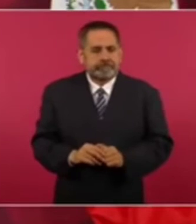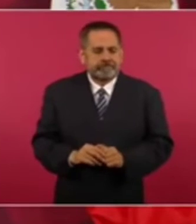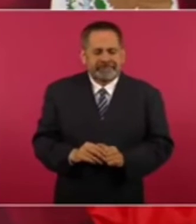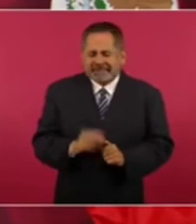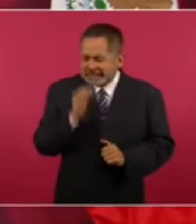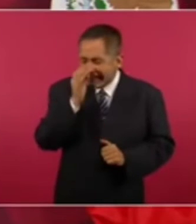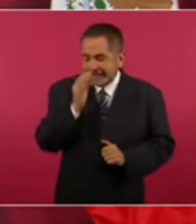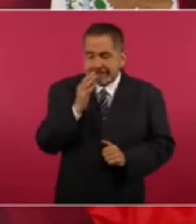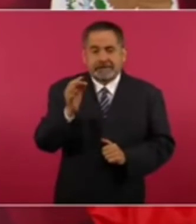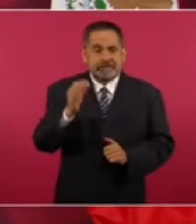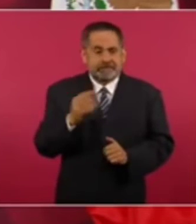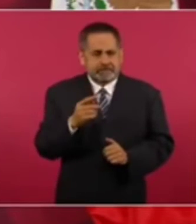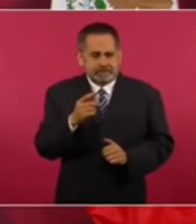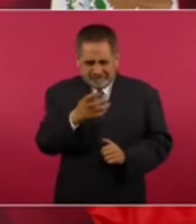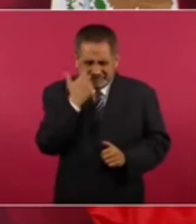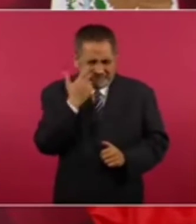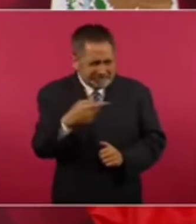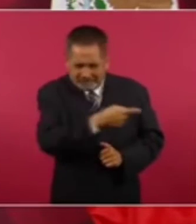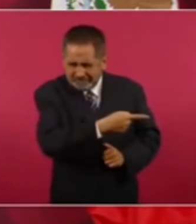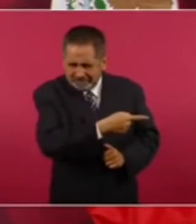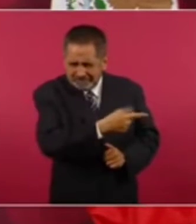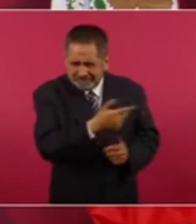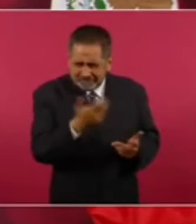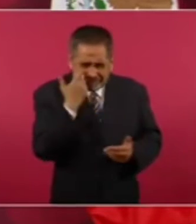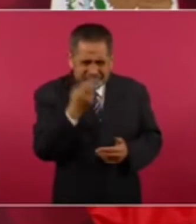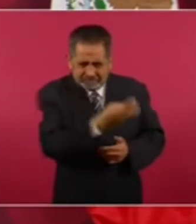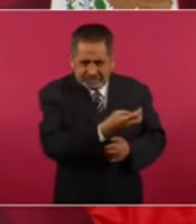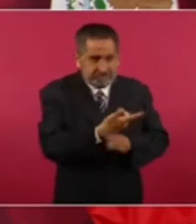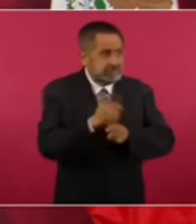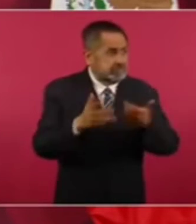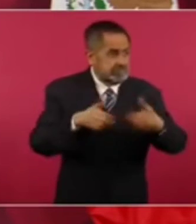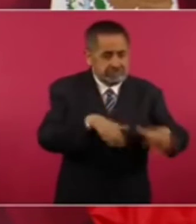Entonces, eso es lo que quieren